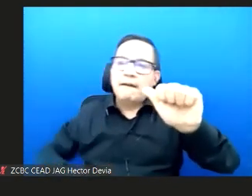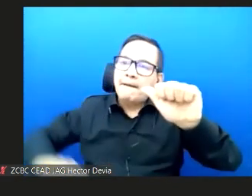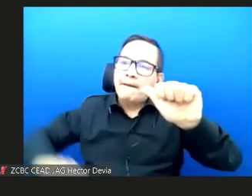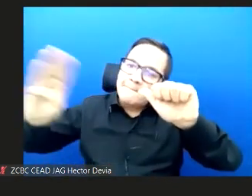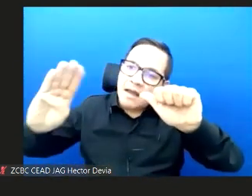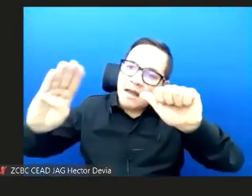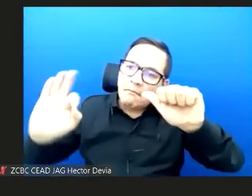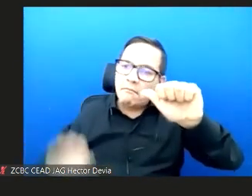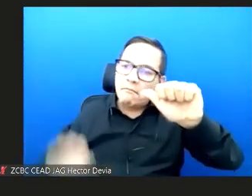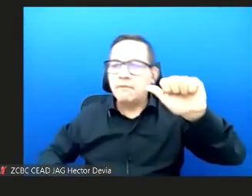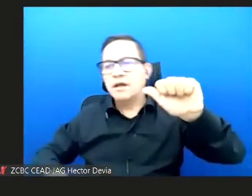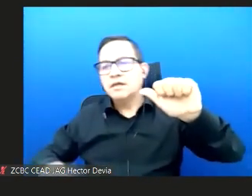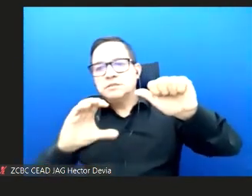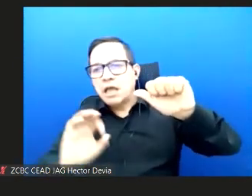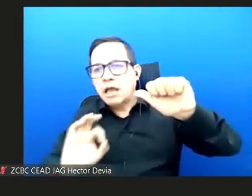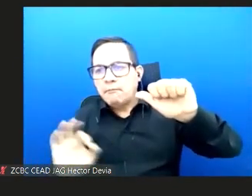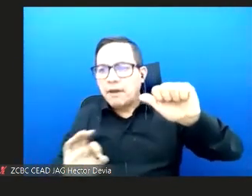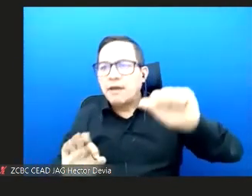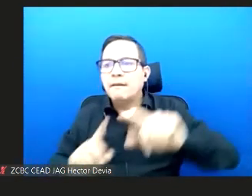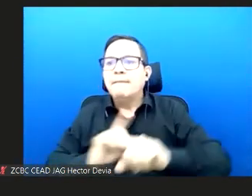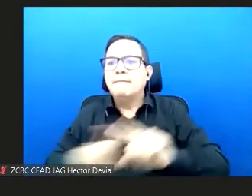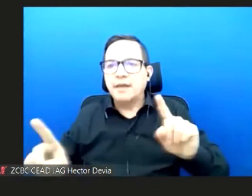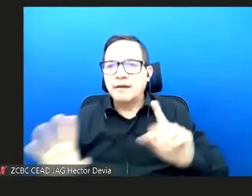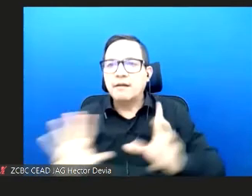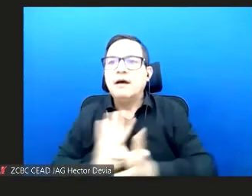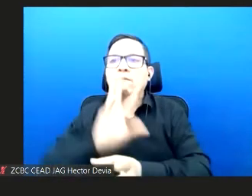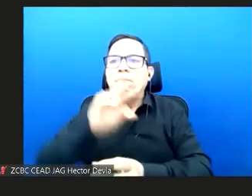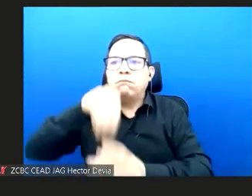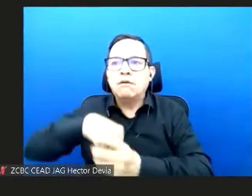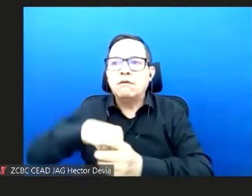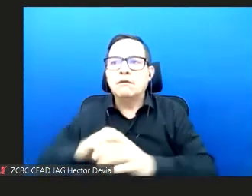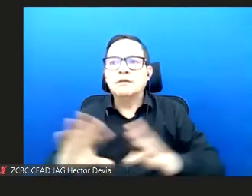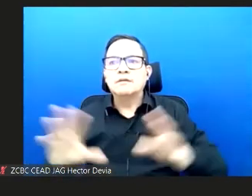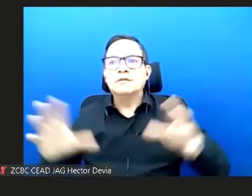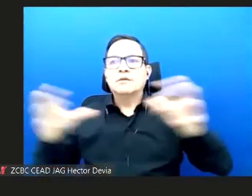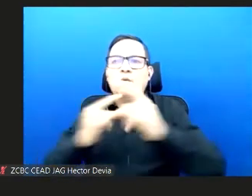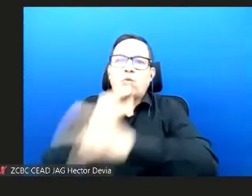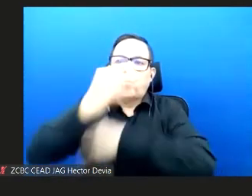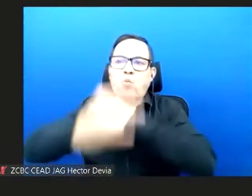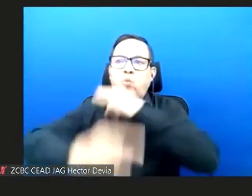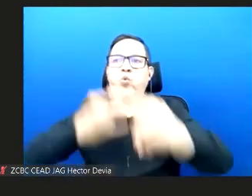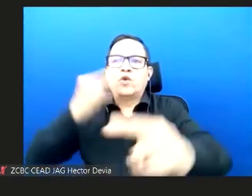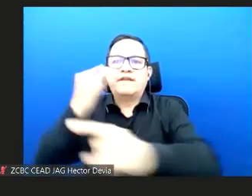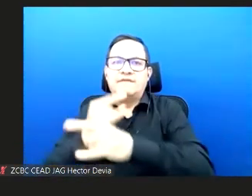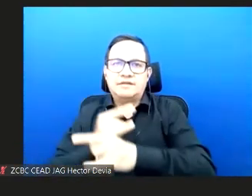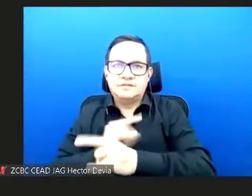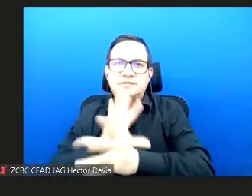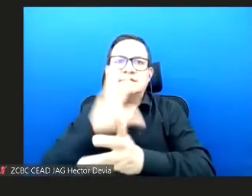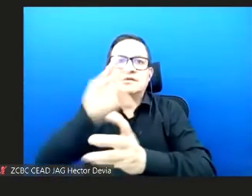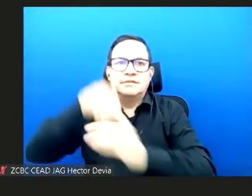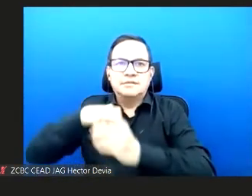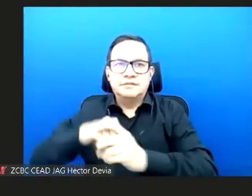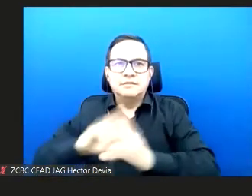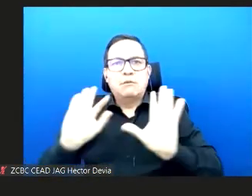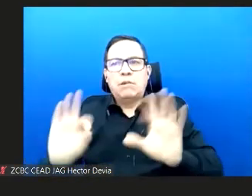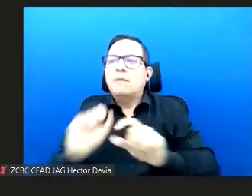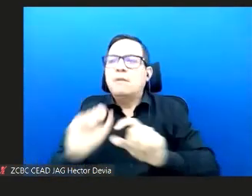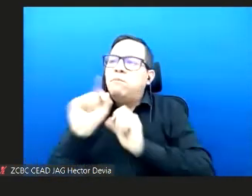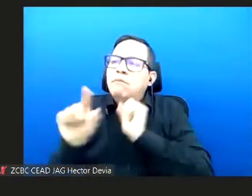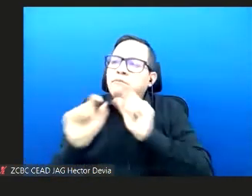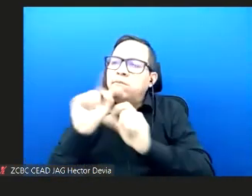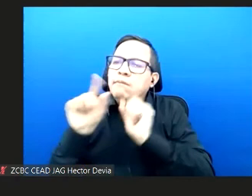B, ni en el conjunto C, pero que hacen parte del conjunto universal. Es decir, estudiantes que fueron encuestados,